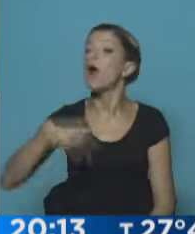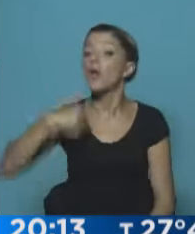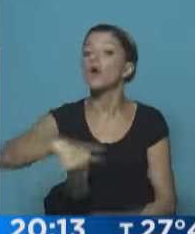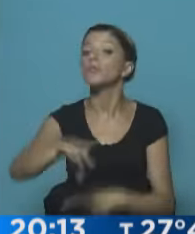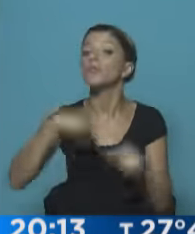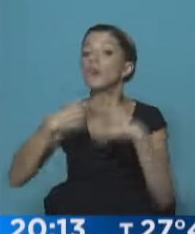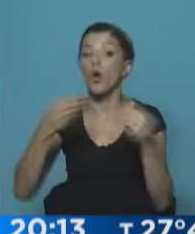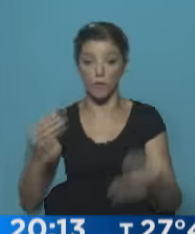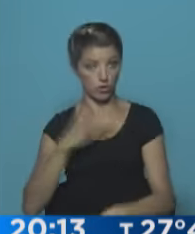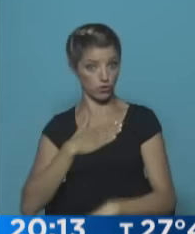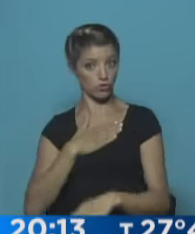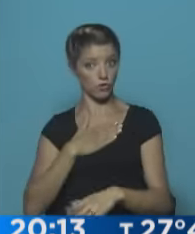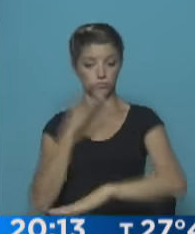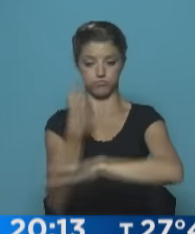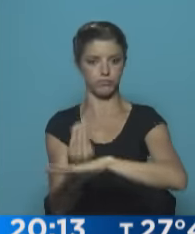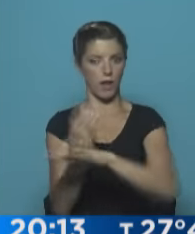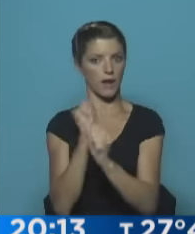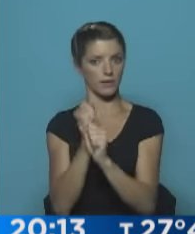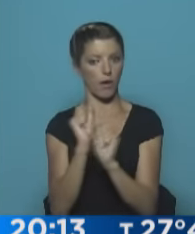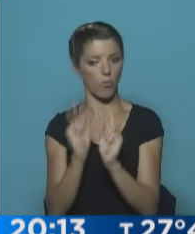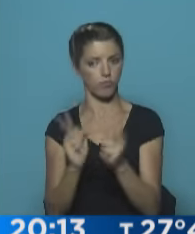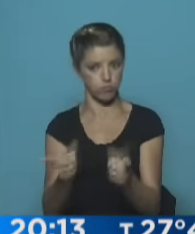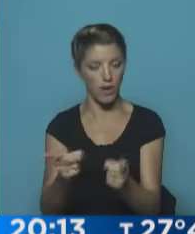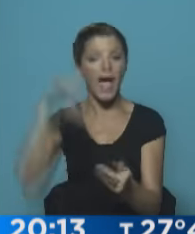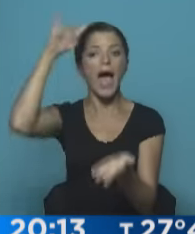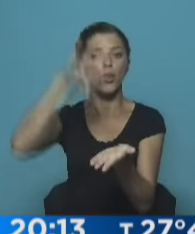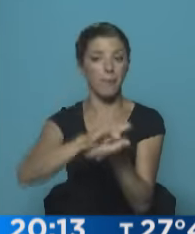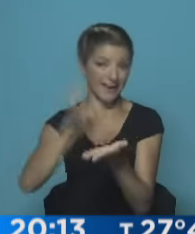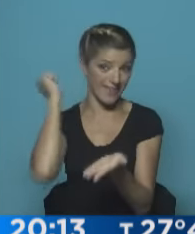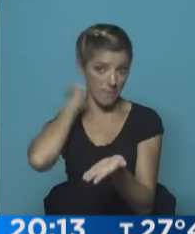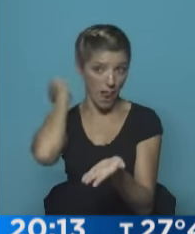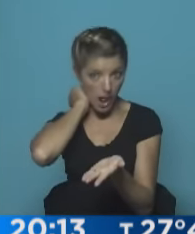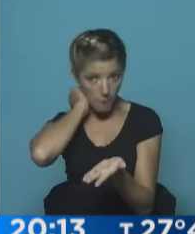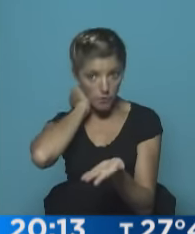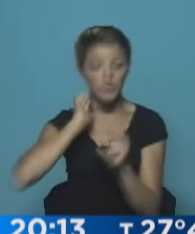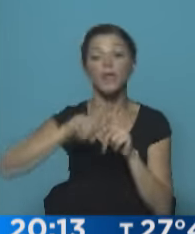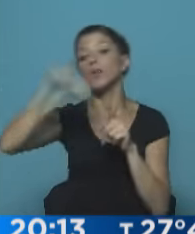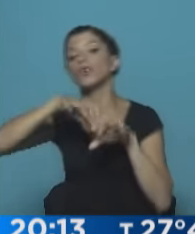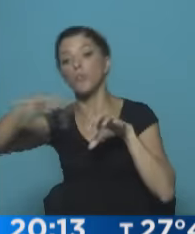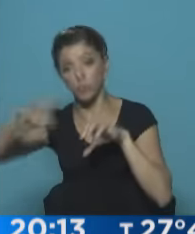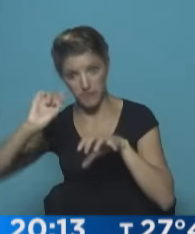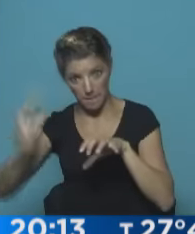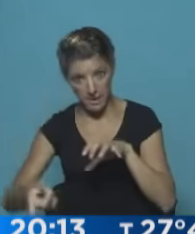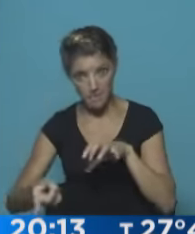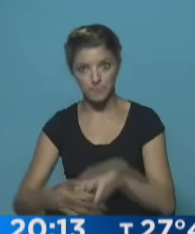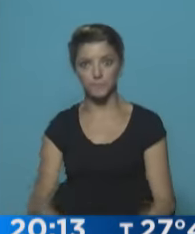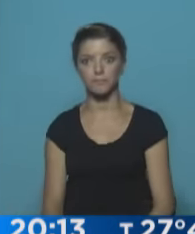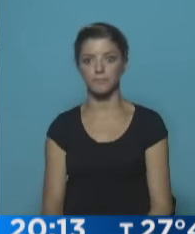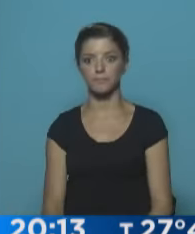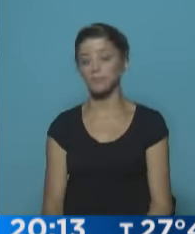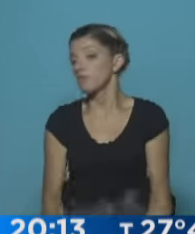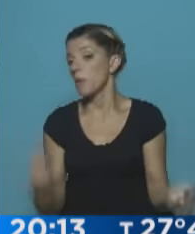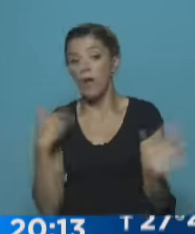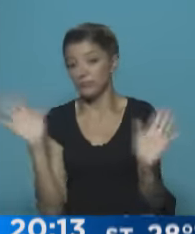mantenernos en nuestro puesto de trabajo que es el aeroparque Jorge newbery y en las otras bases básicamente y Bueno nada